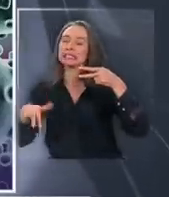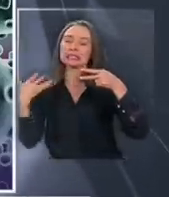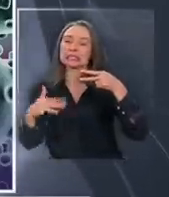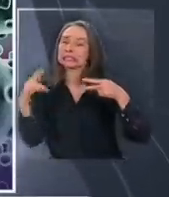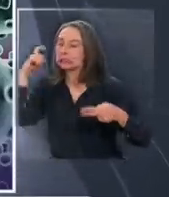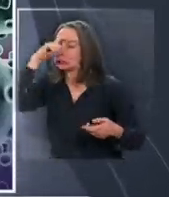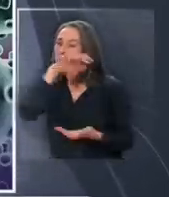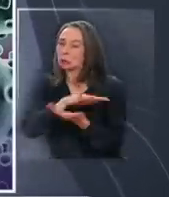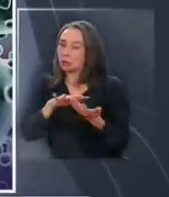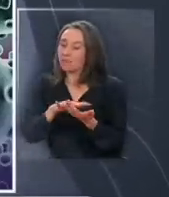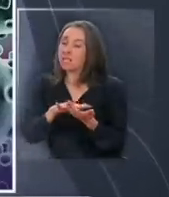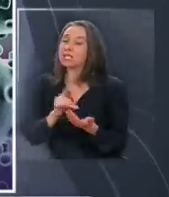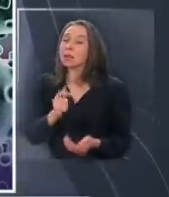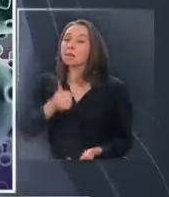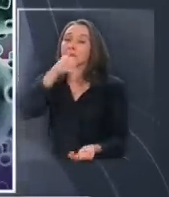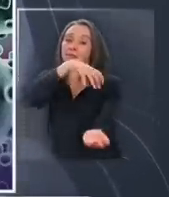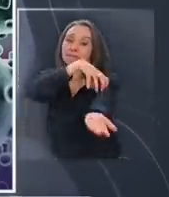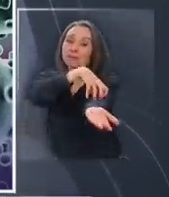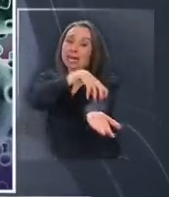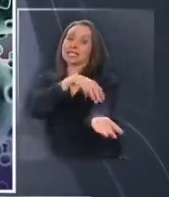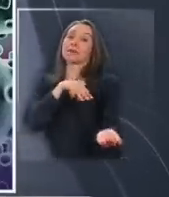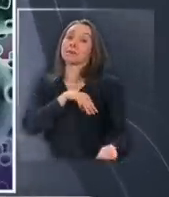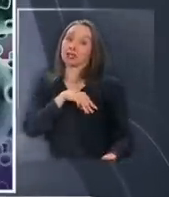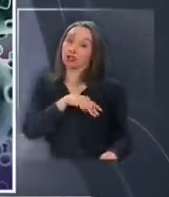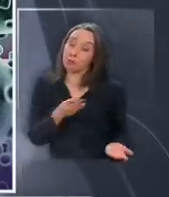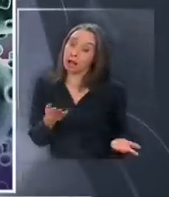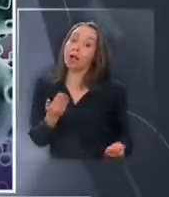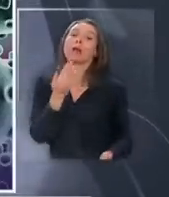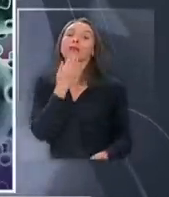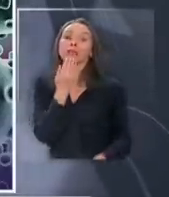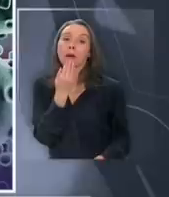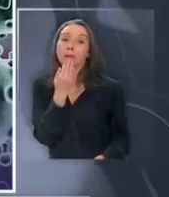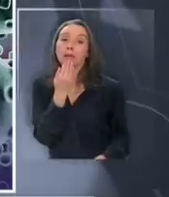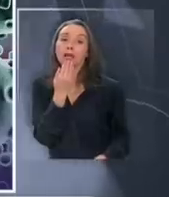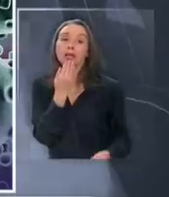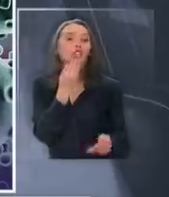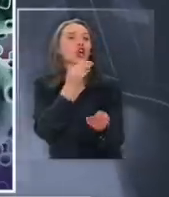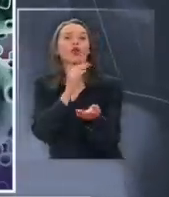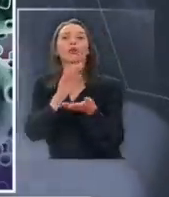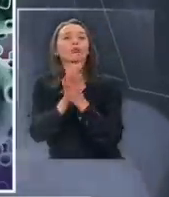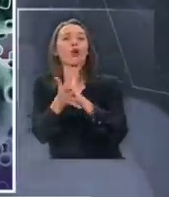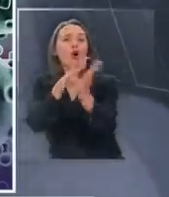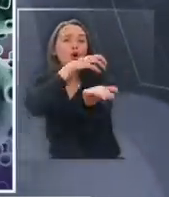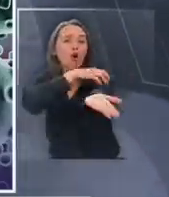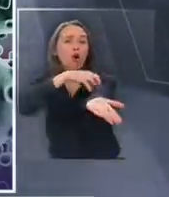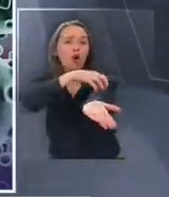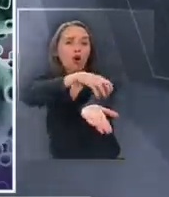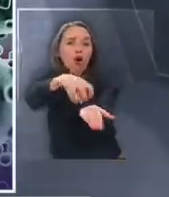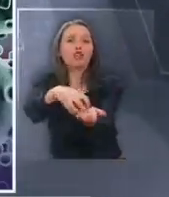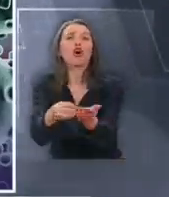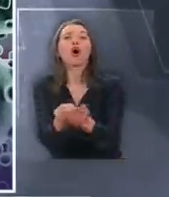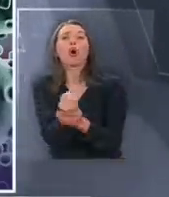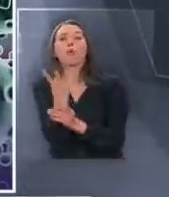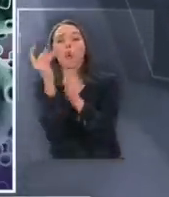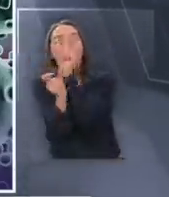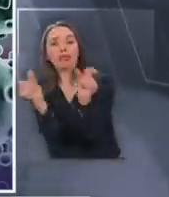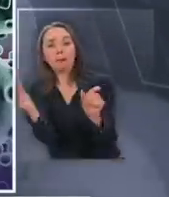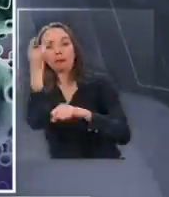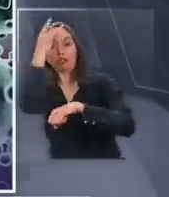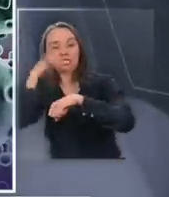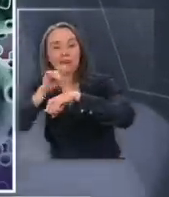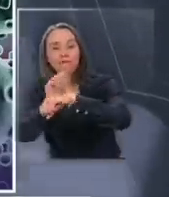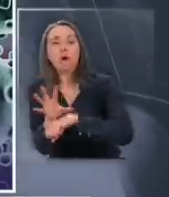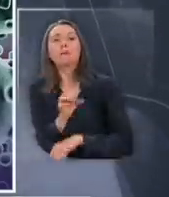complejos para la región metropolitana, pero también para el país en términos de cantidad de casos, cantidad